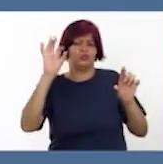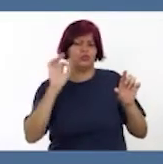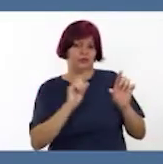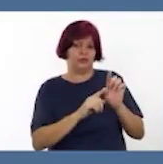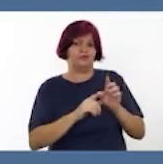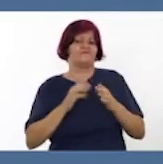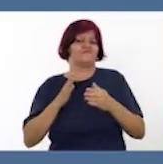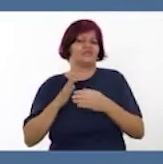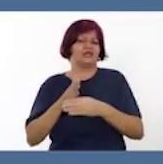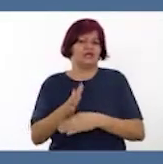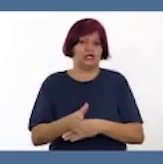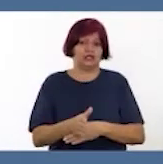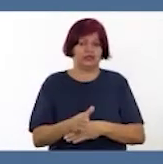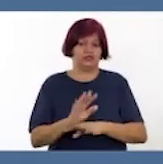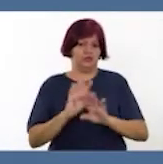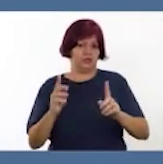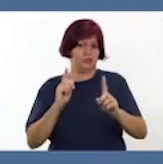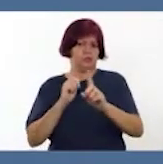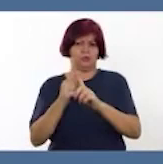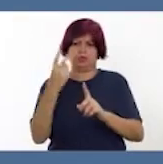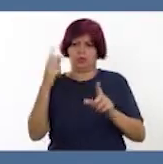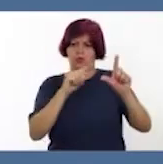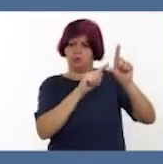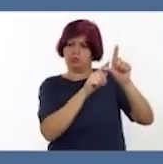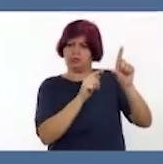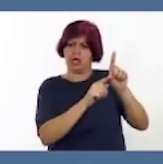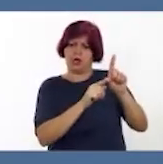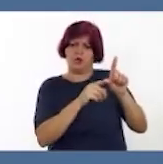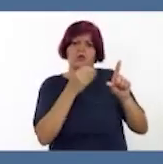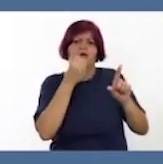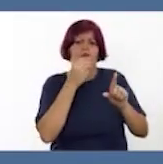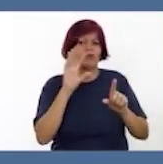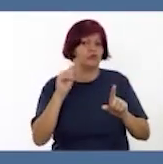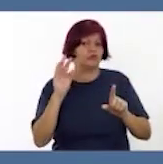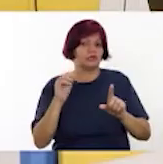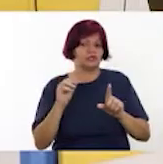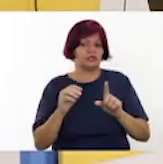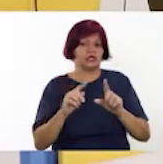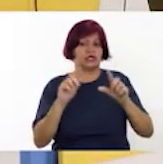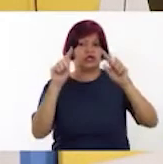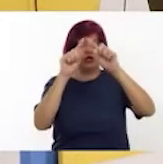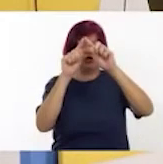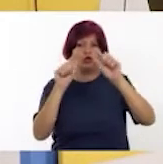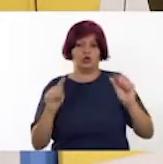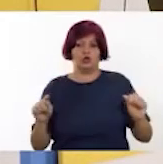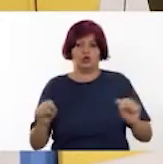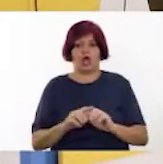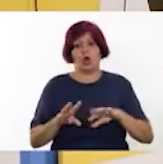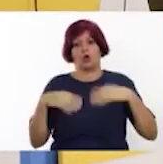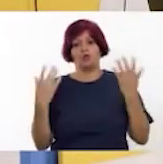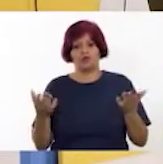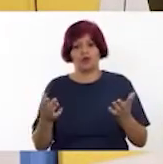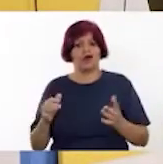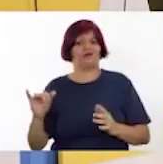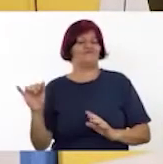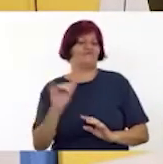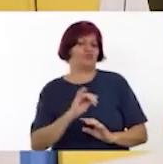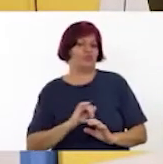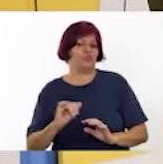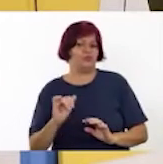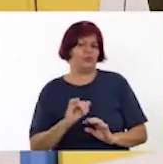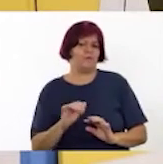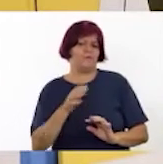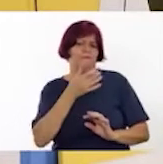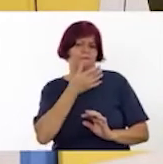es recto. Ya he encontrado los dos ángulos. Ya puedo decir que los triángulos son semejantes. Usted después escriba